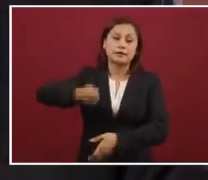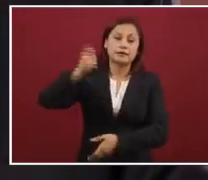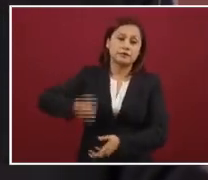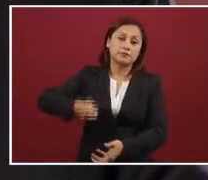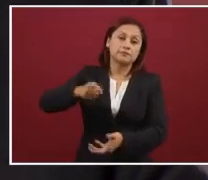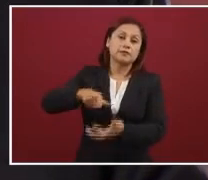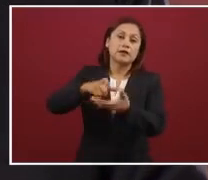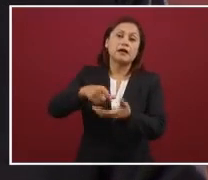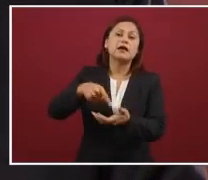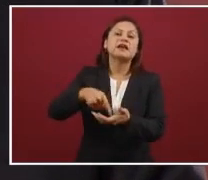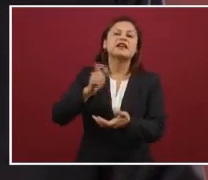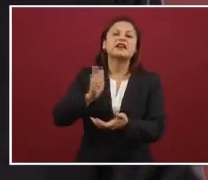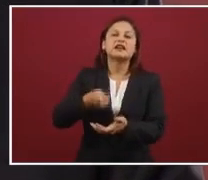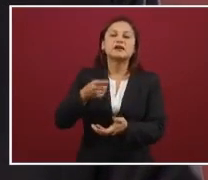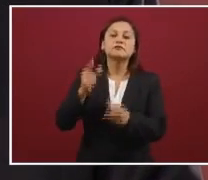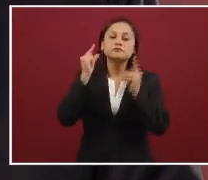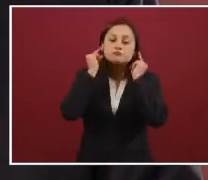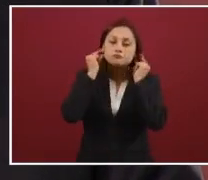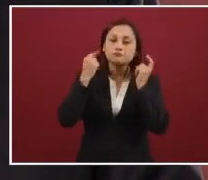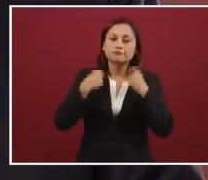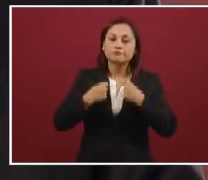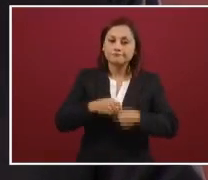Roo,